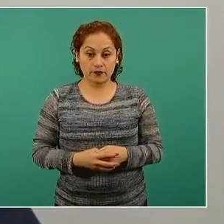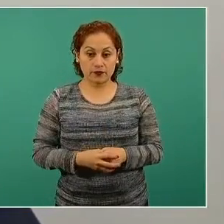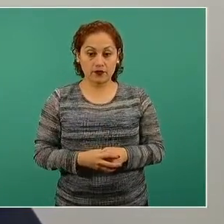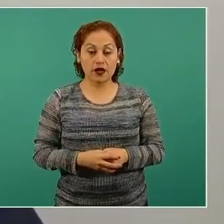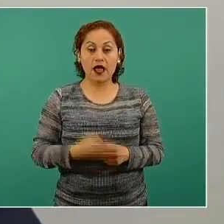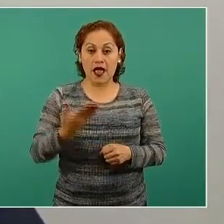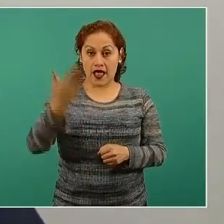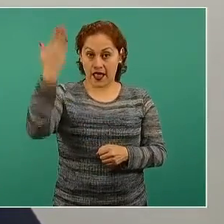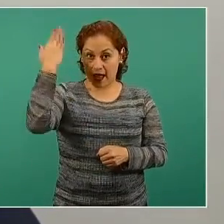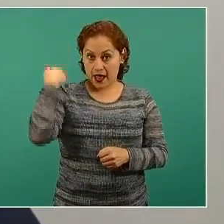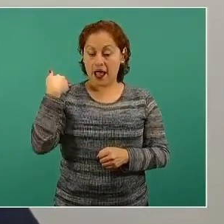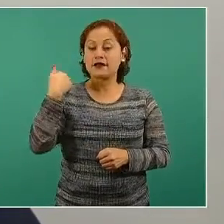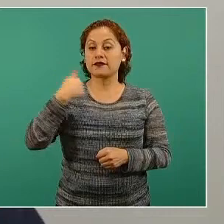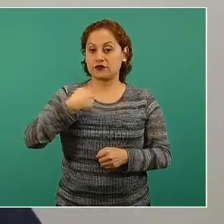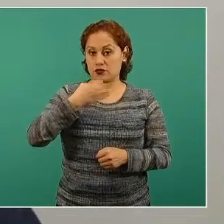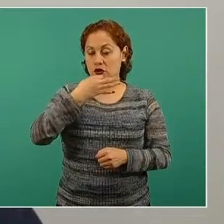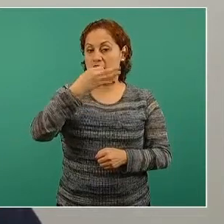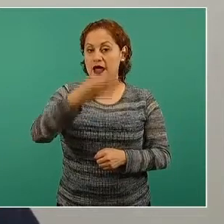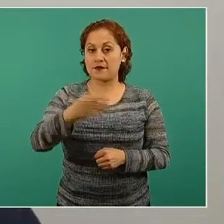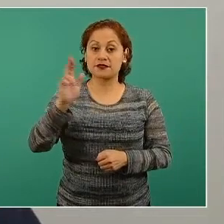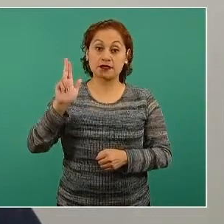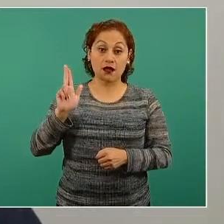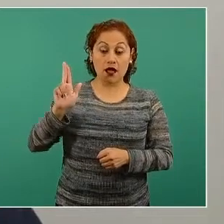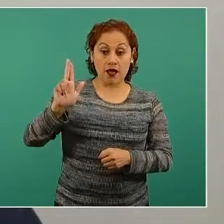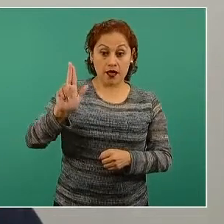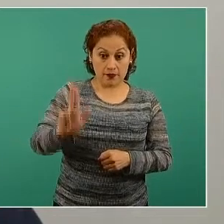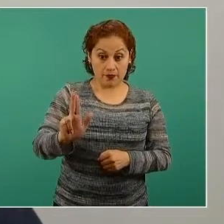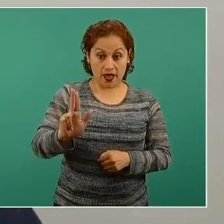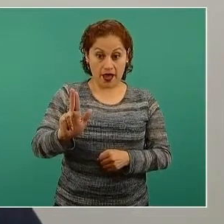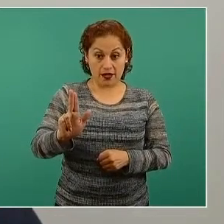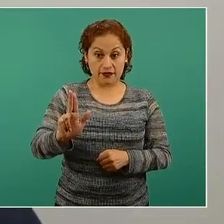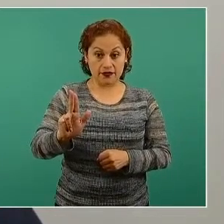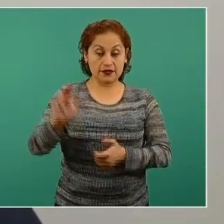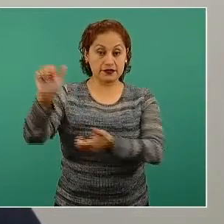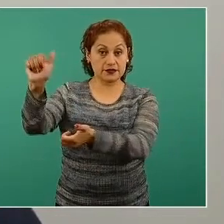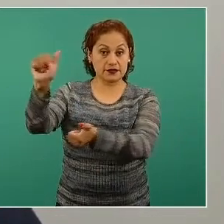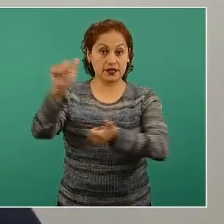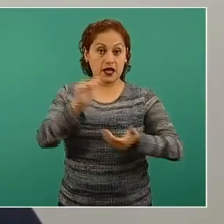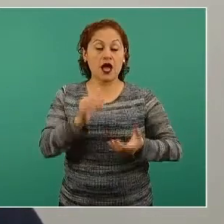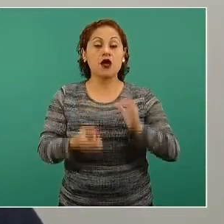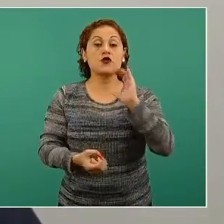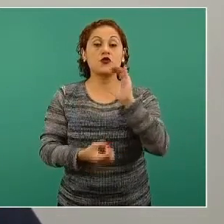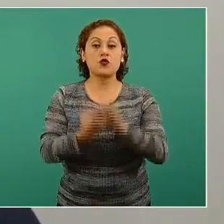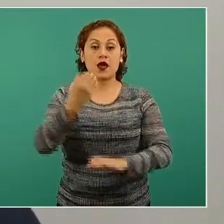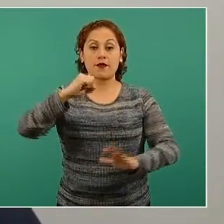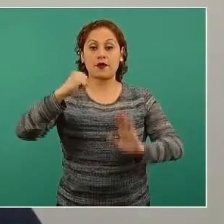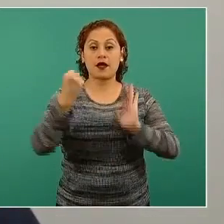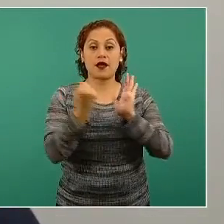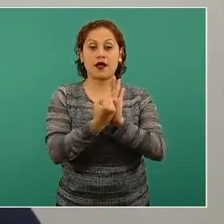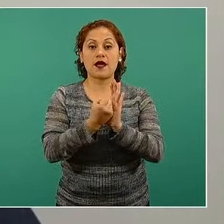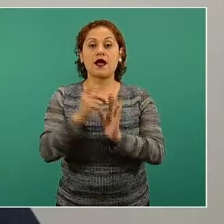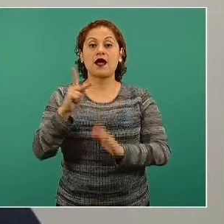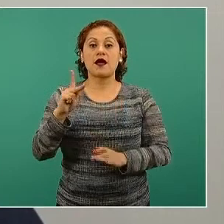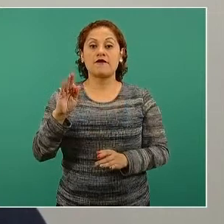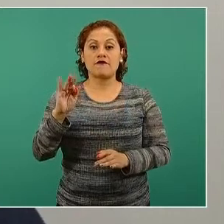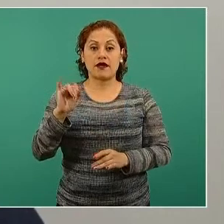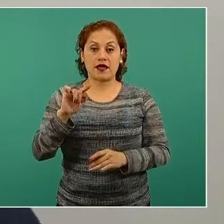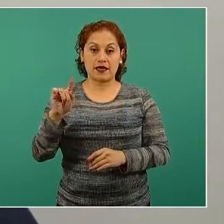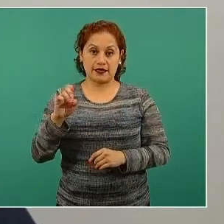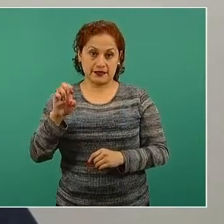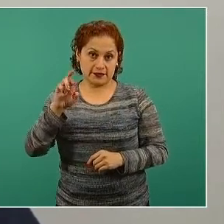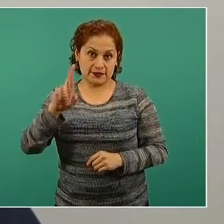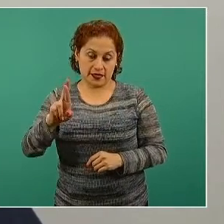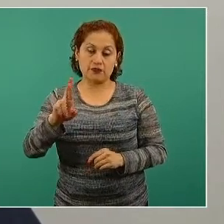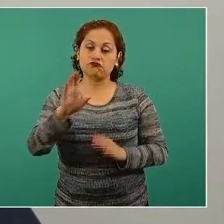comentado, el martes llegará una nueva dotación de vacuna Pfizer-BioNTech en función de la calendarización.